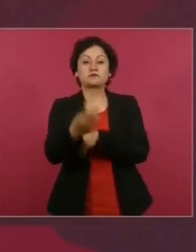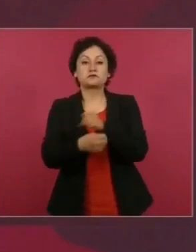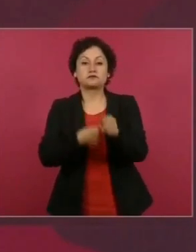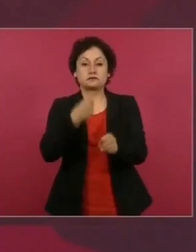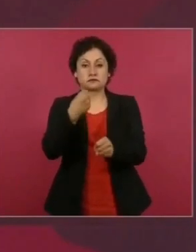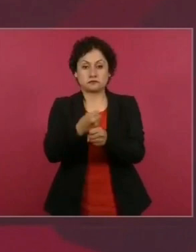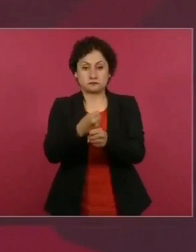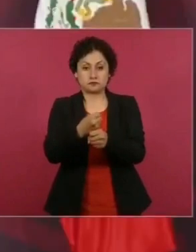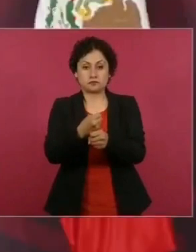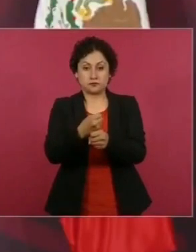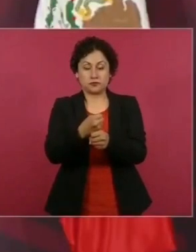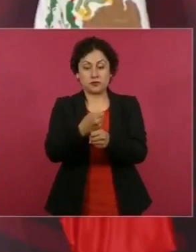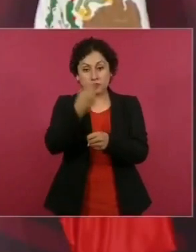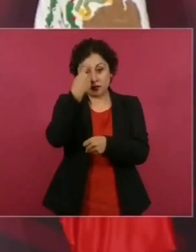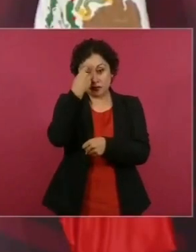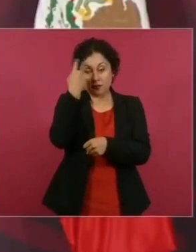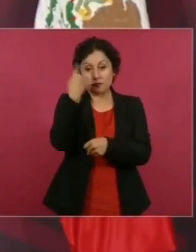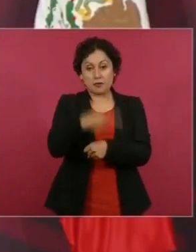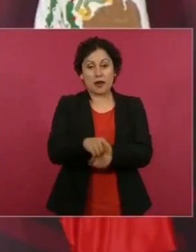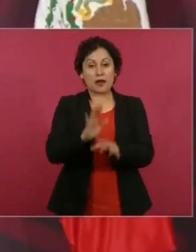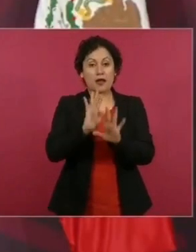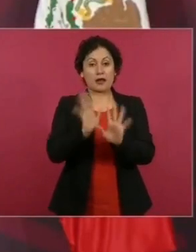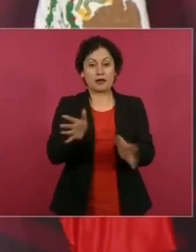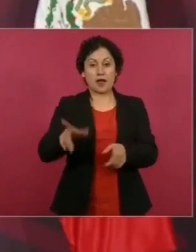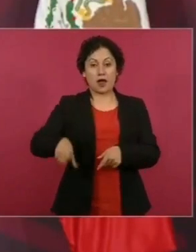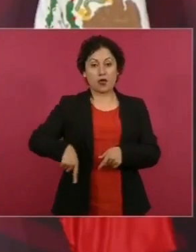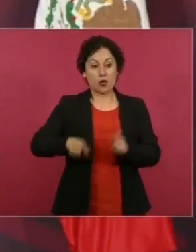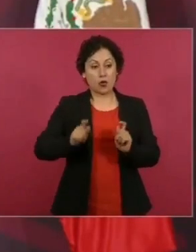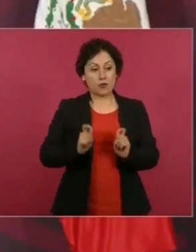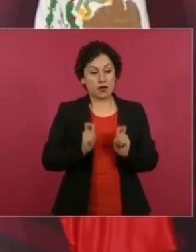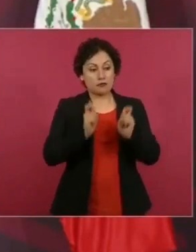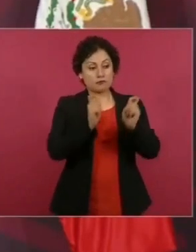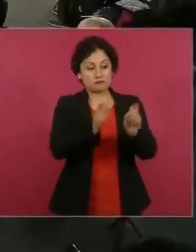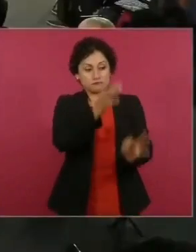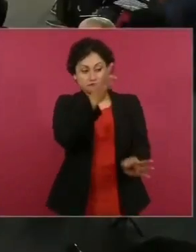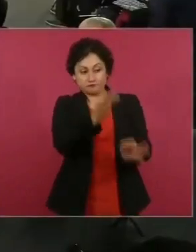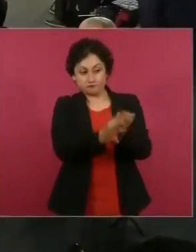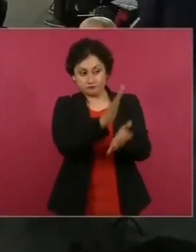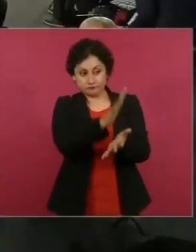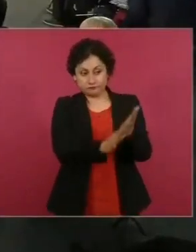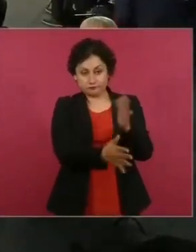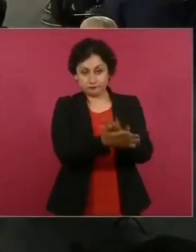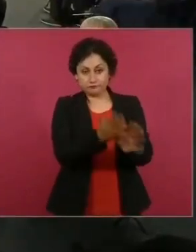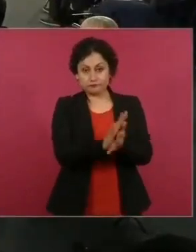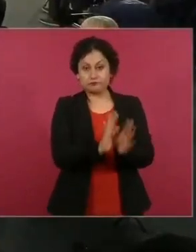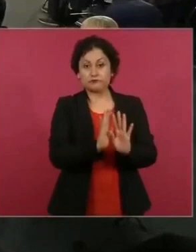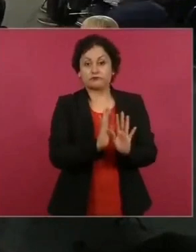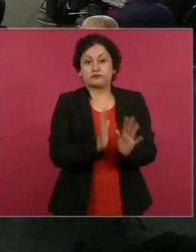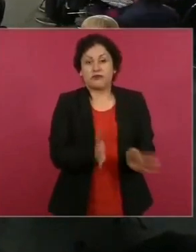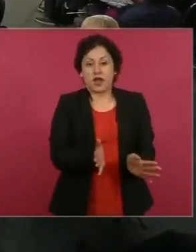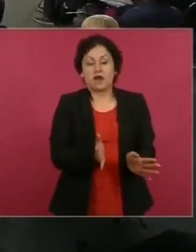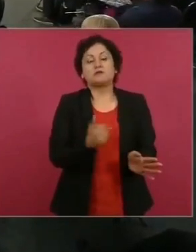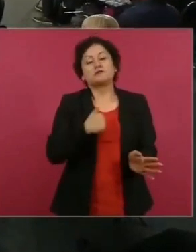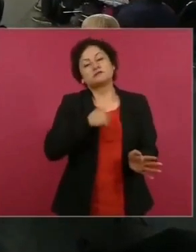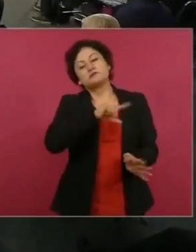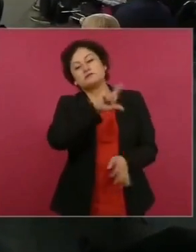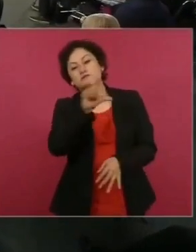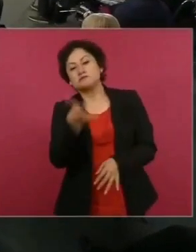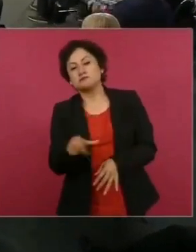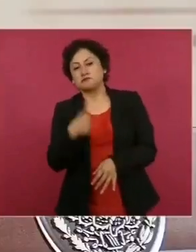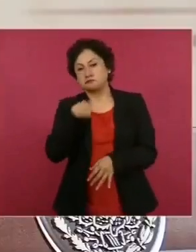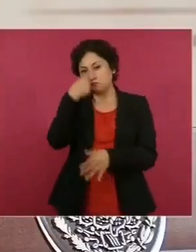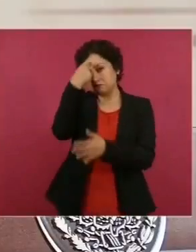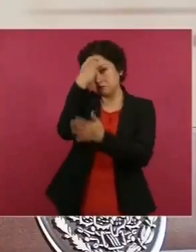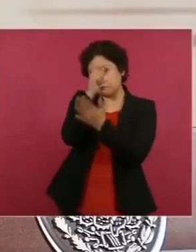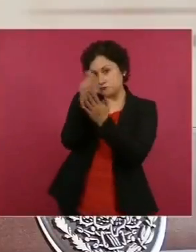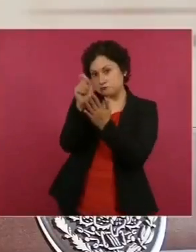entregado el gobierno, porque es lo que me va a llevar 3, 4 años terminar un libro que quiero sobre el